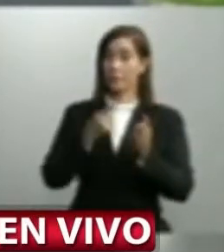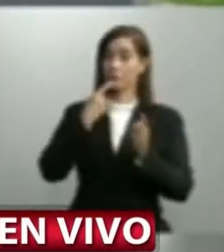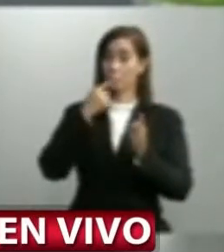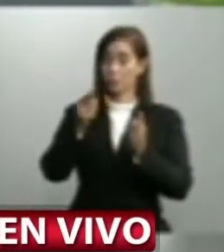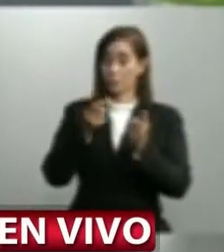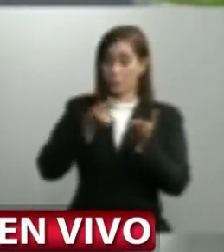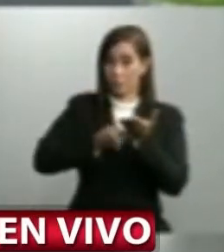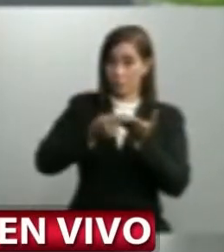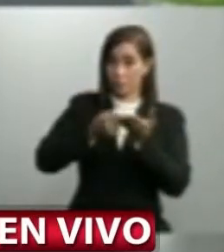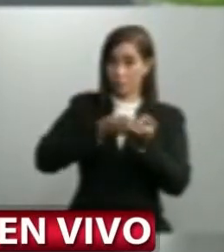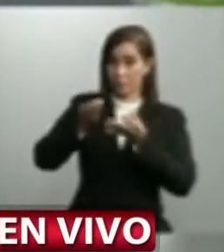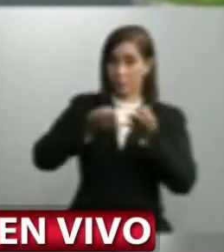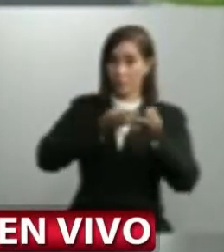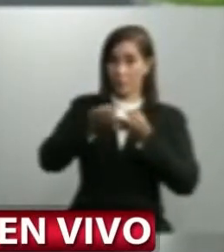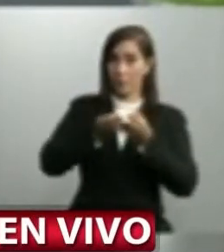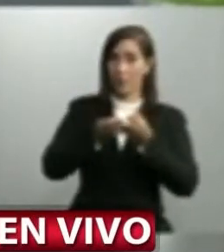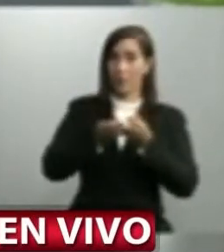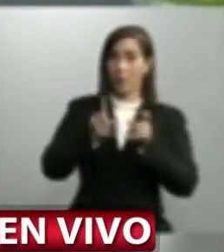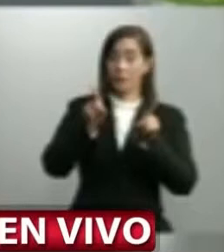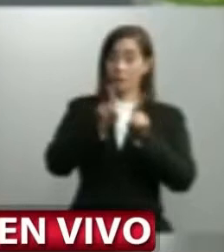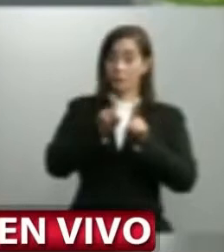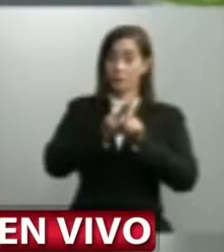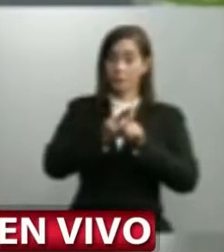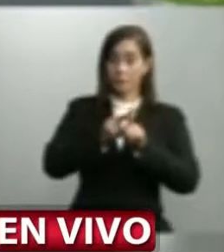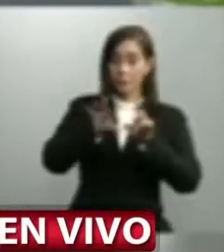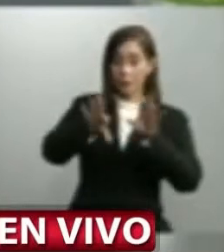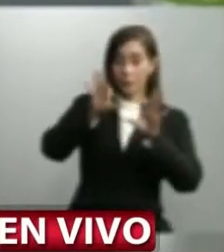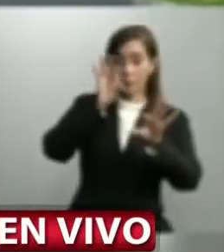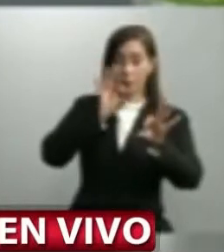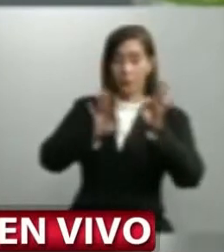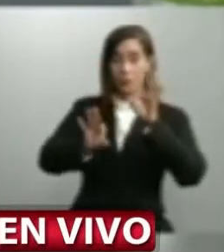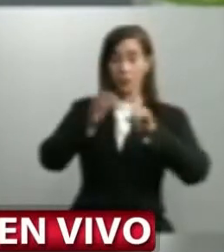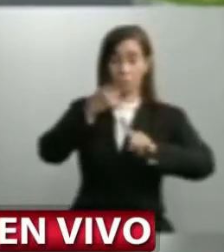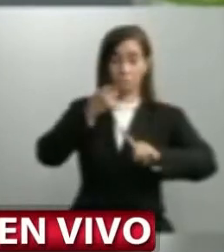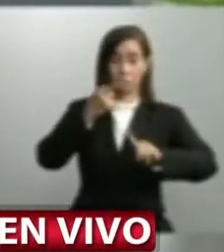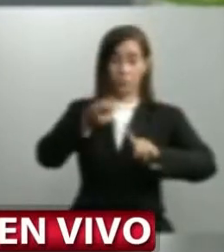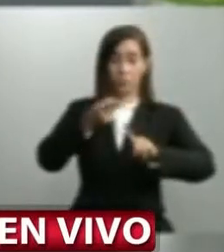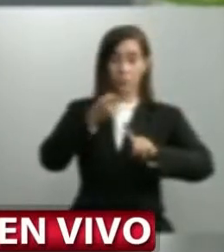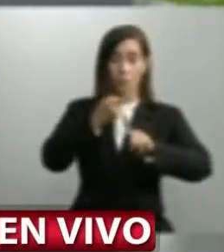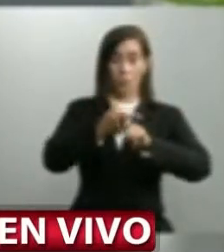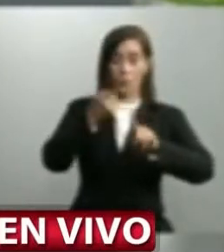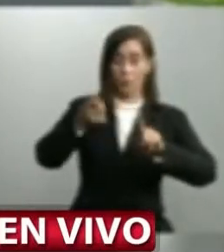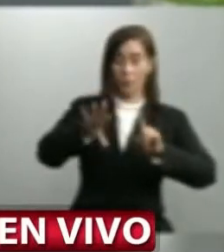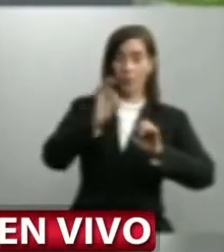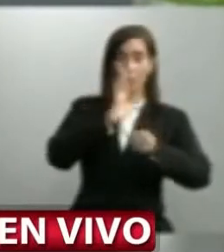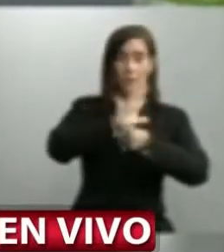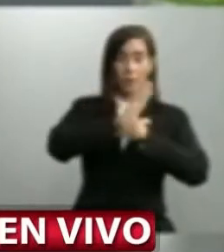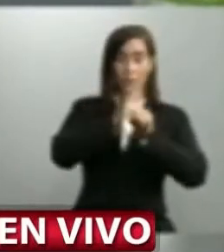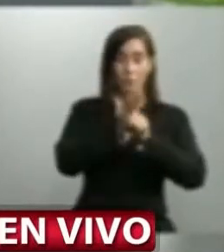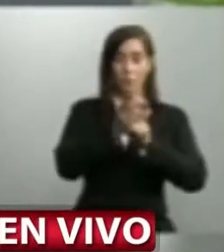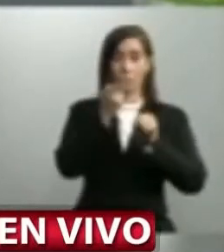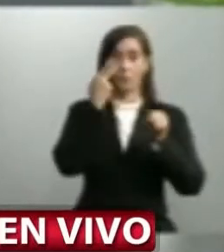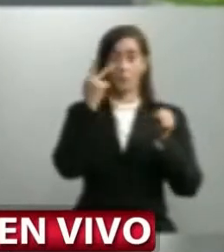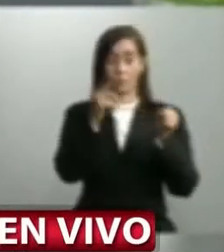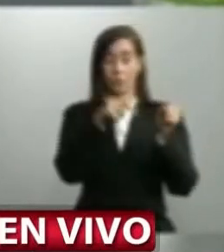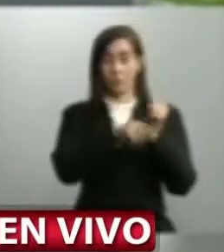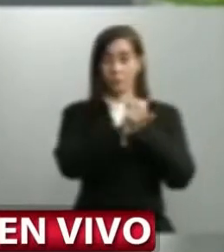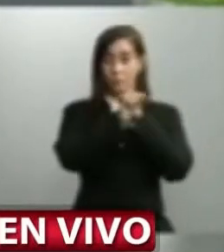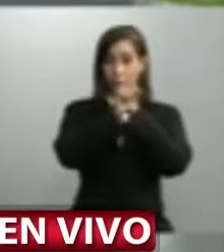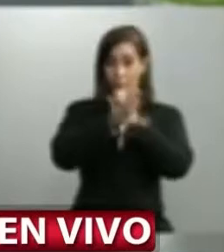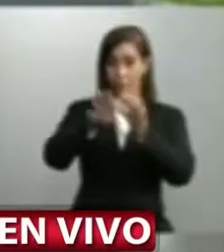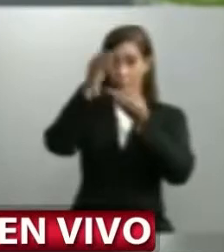epidemiológica, así como la tipificación de casos que figura en este boletín